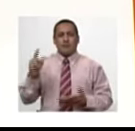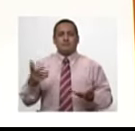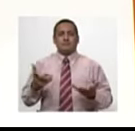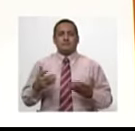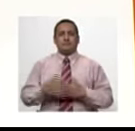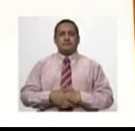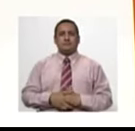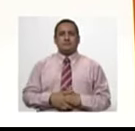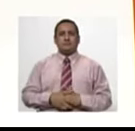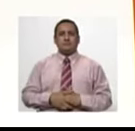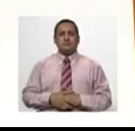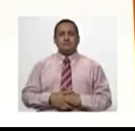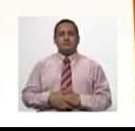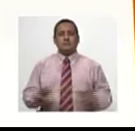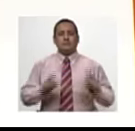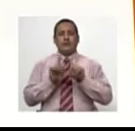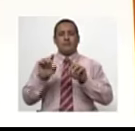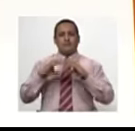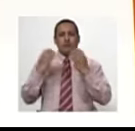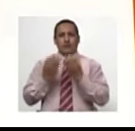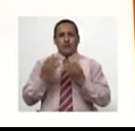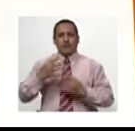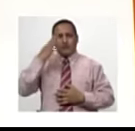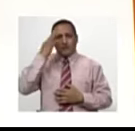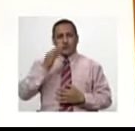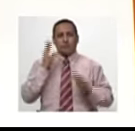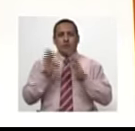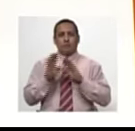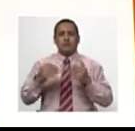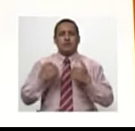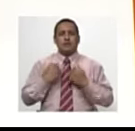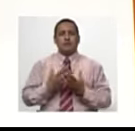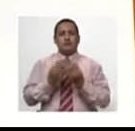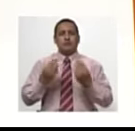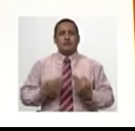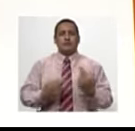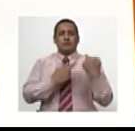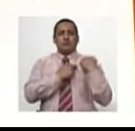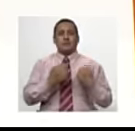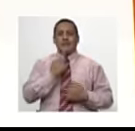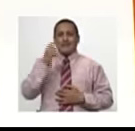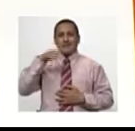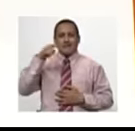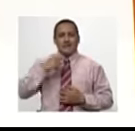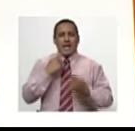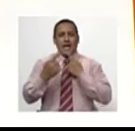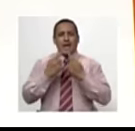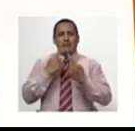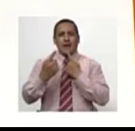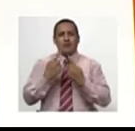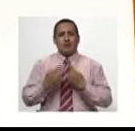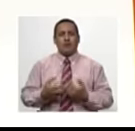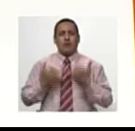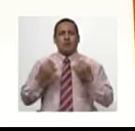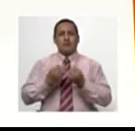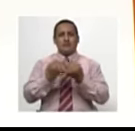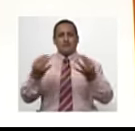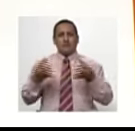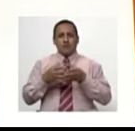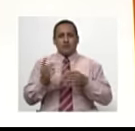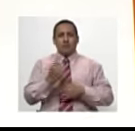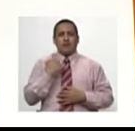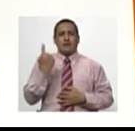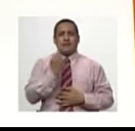Entonces creo que el Congreso tiene una responsabilidad y debería discutirlo en las